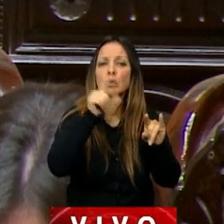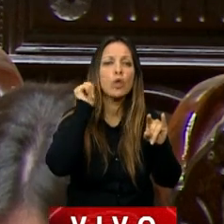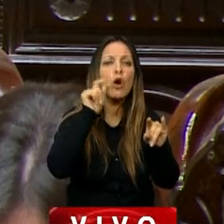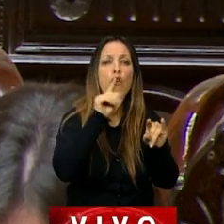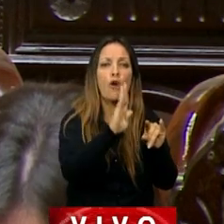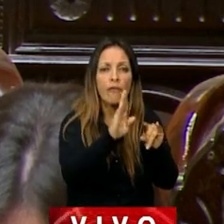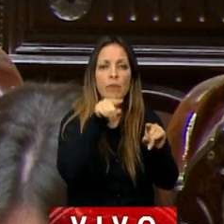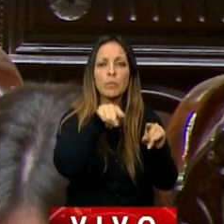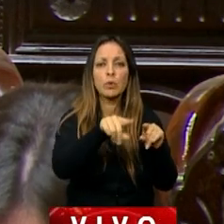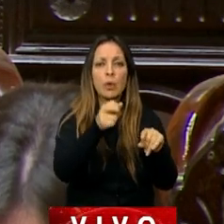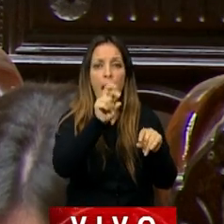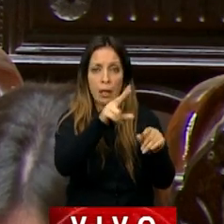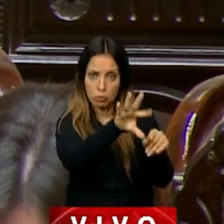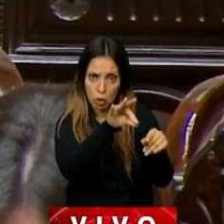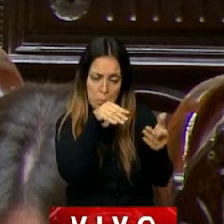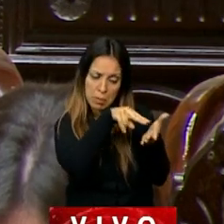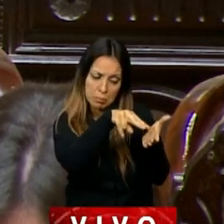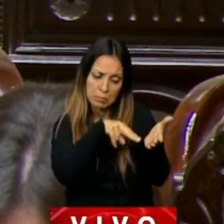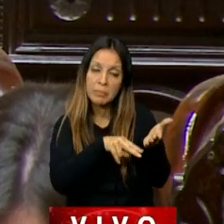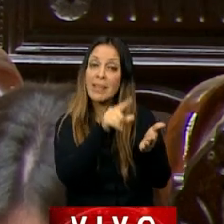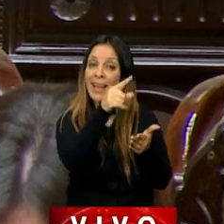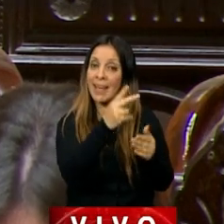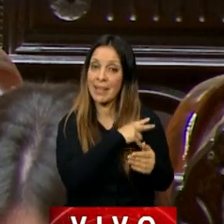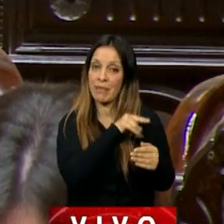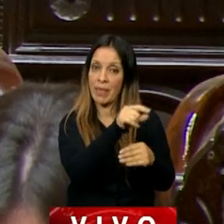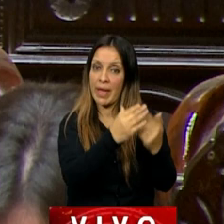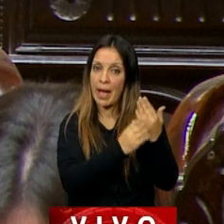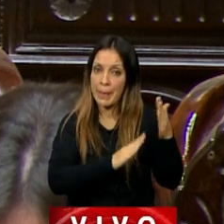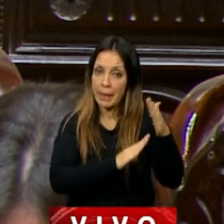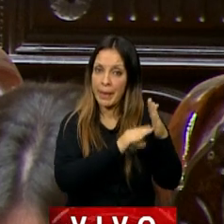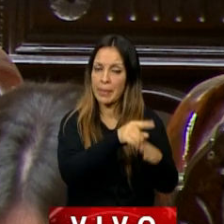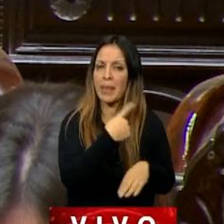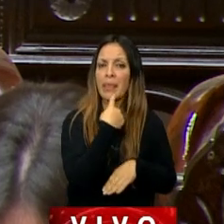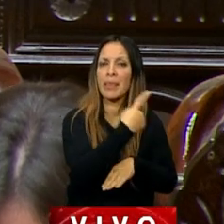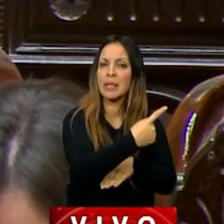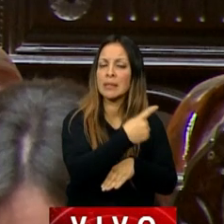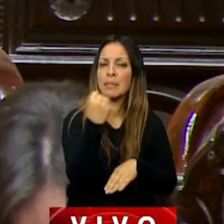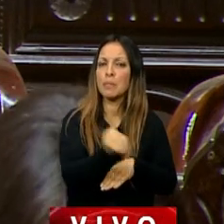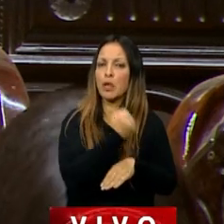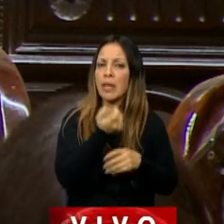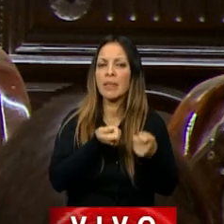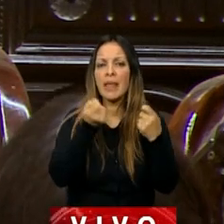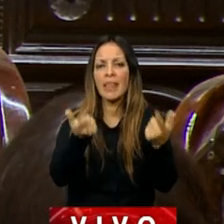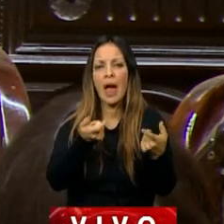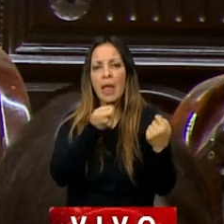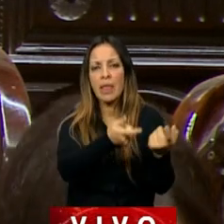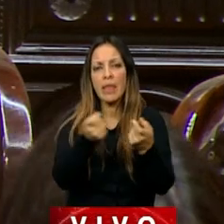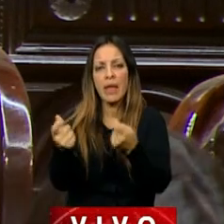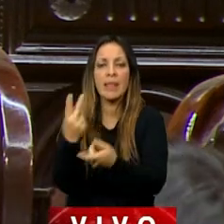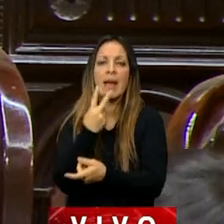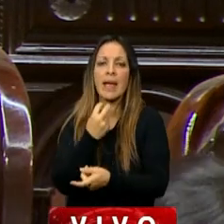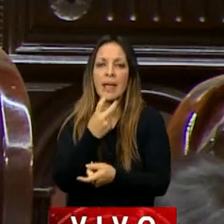argentina.gov.ar. Remarcó la importancia de garantizar la previsión de energía